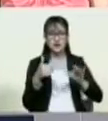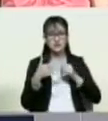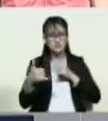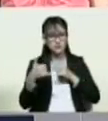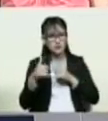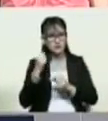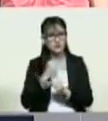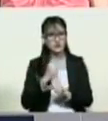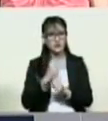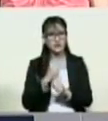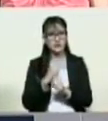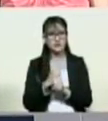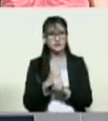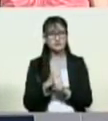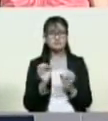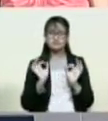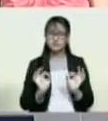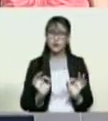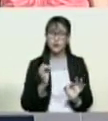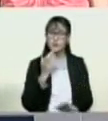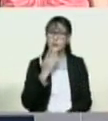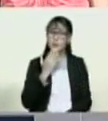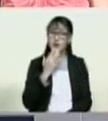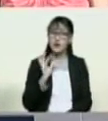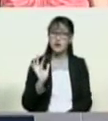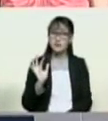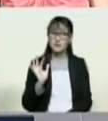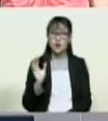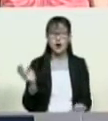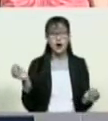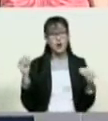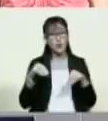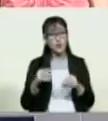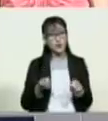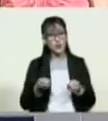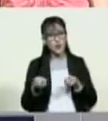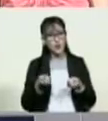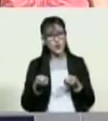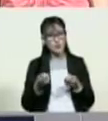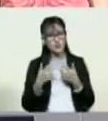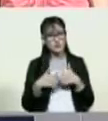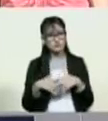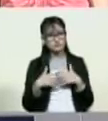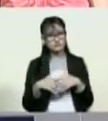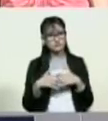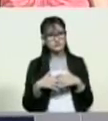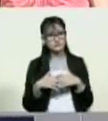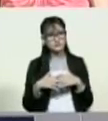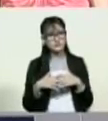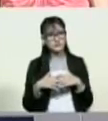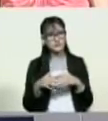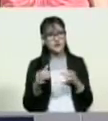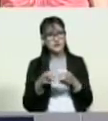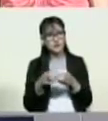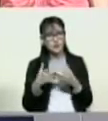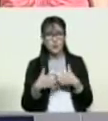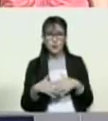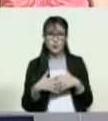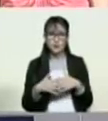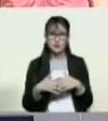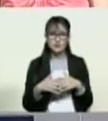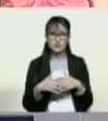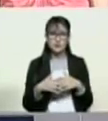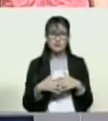líneas estratégicas. En lo concreto, por ejemplo, el gran acuerdo económico productivo, bueno, aquí están sectores productivos, está la